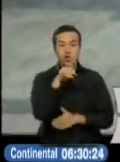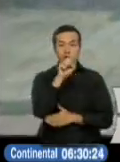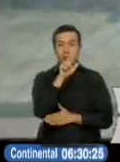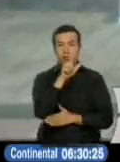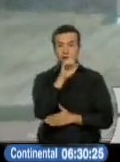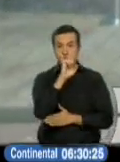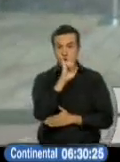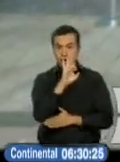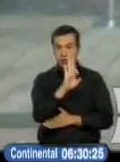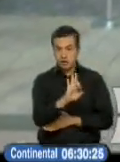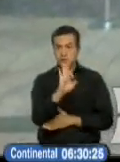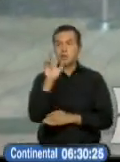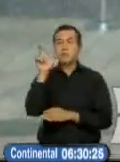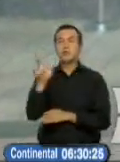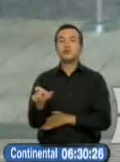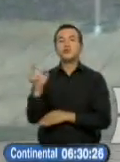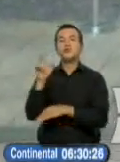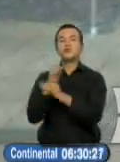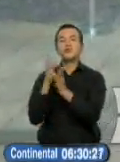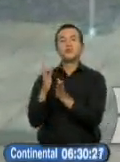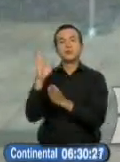y un funcionario de Odebrecht.